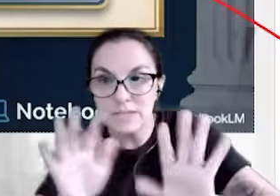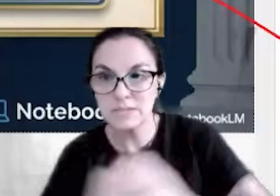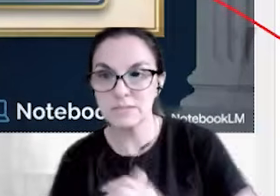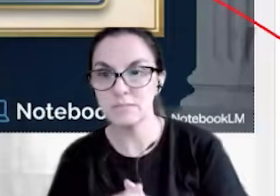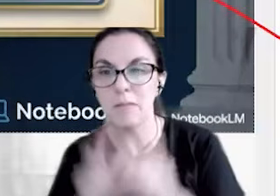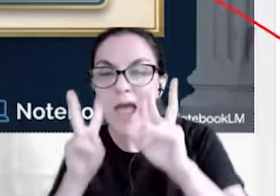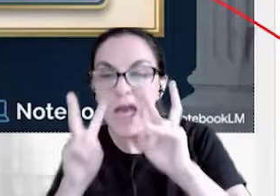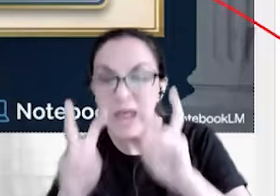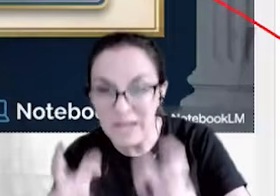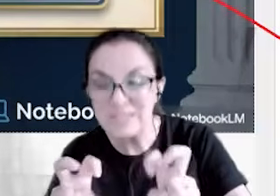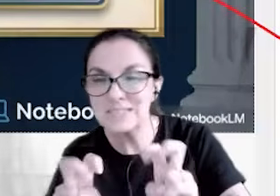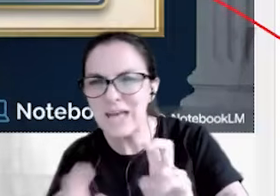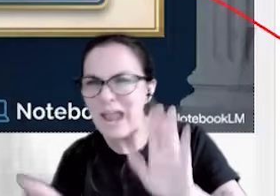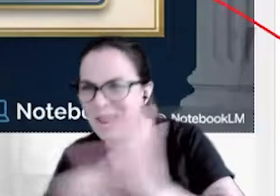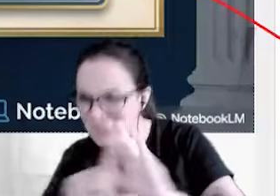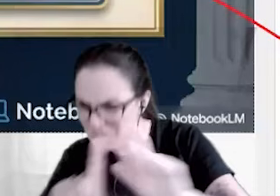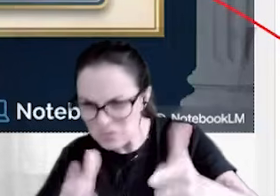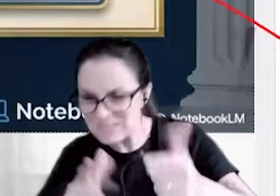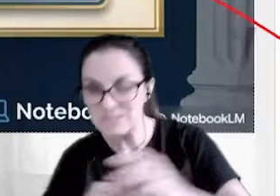de tu propia